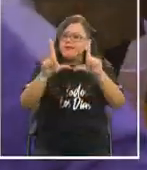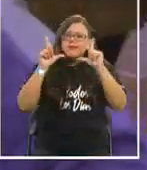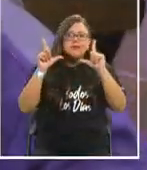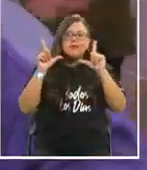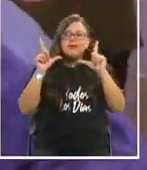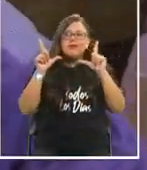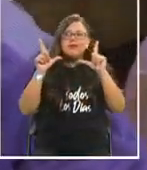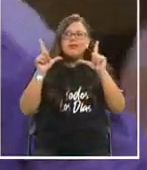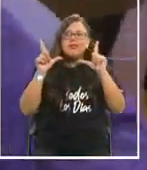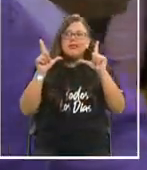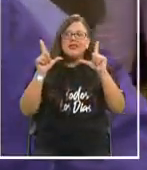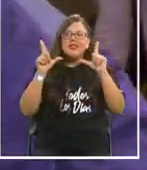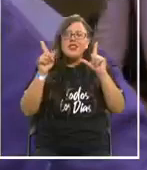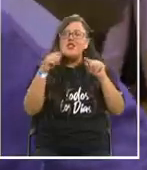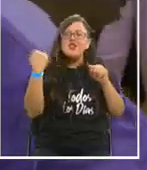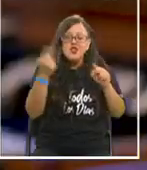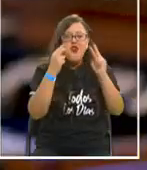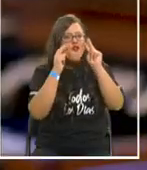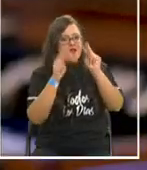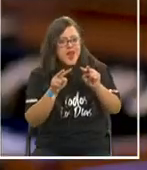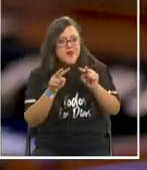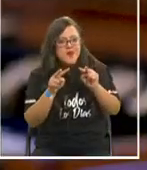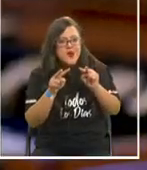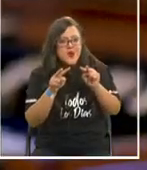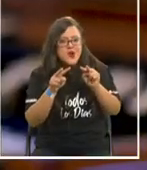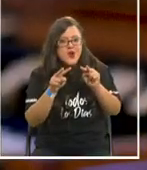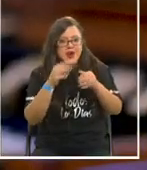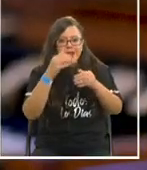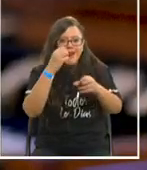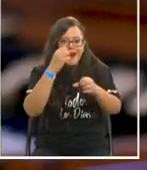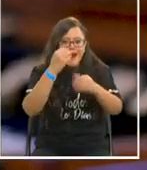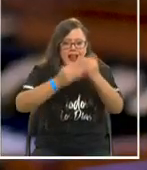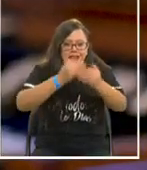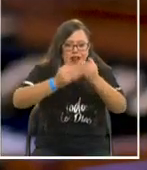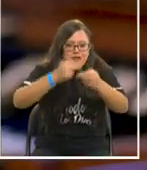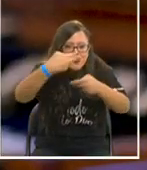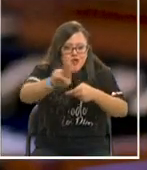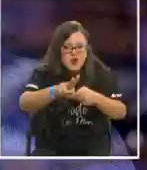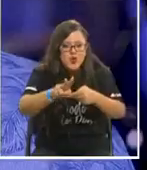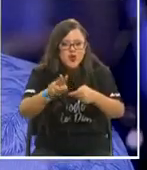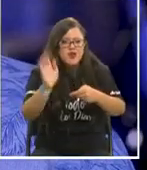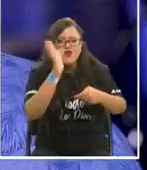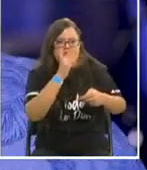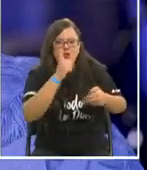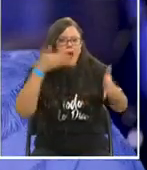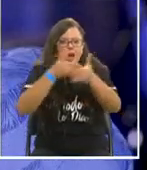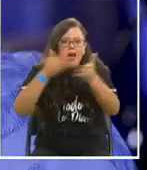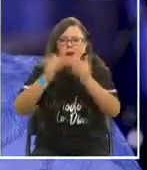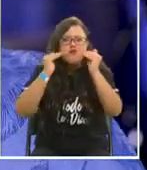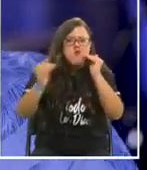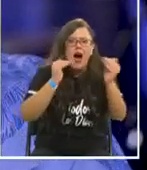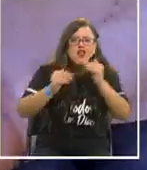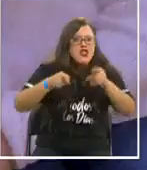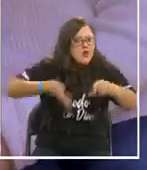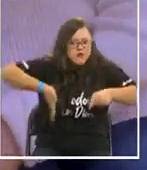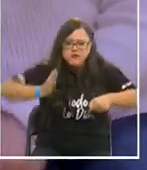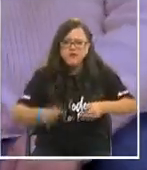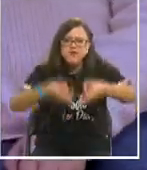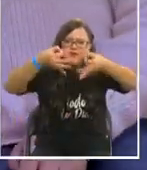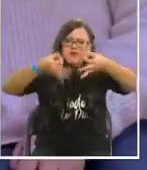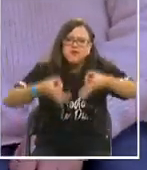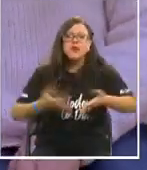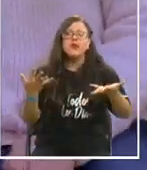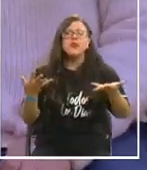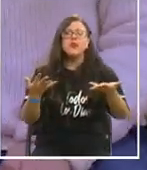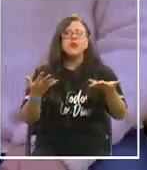impresionante. Uno se va dando cuenta de que en su empeño los niños no tienen límites. Entonces, no